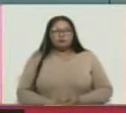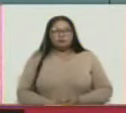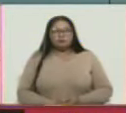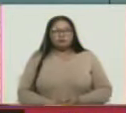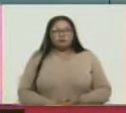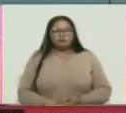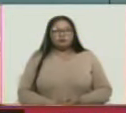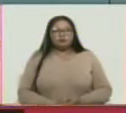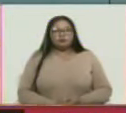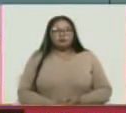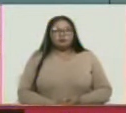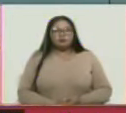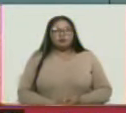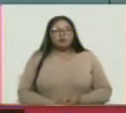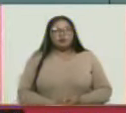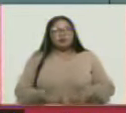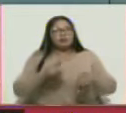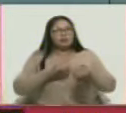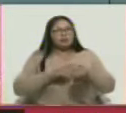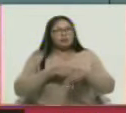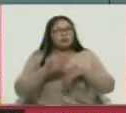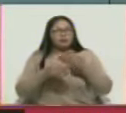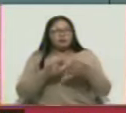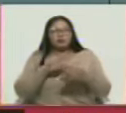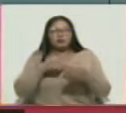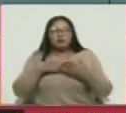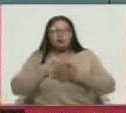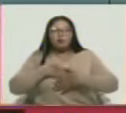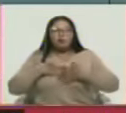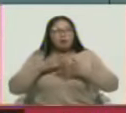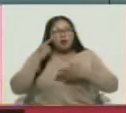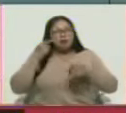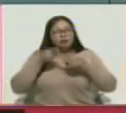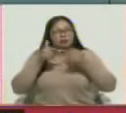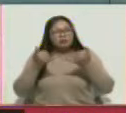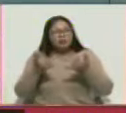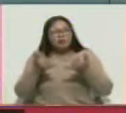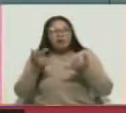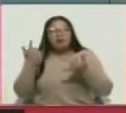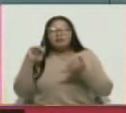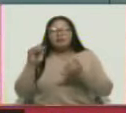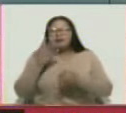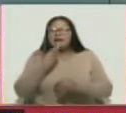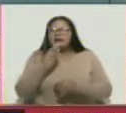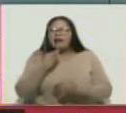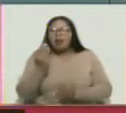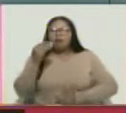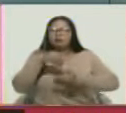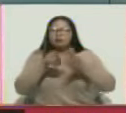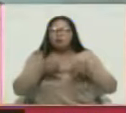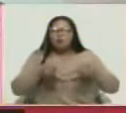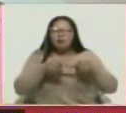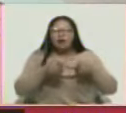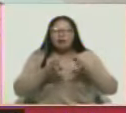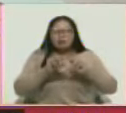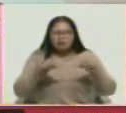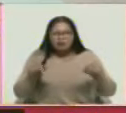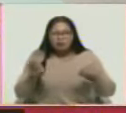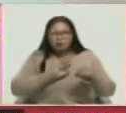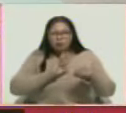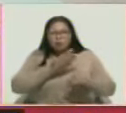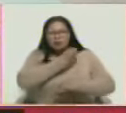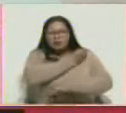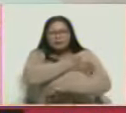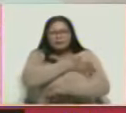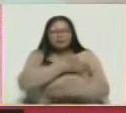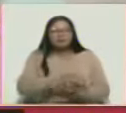quitado o estos territorios que está ocupando o ha ocupado históricamente Israel de manera ilegal? Israel desde el comienzo,